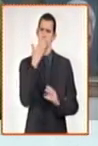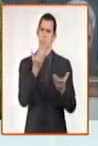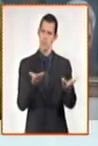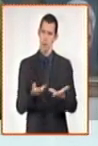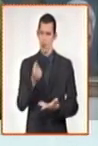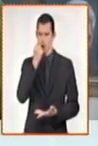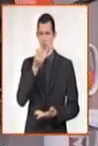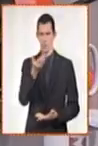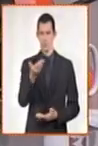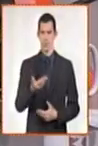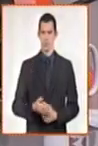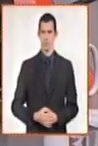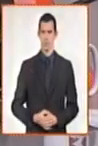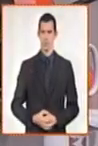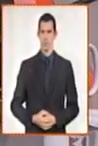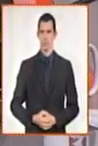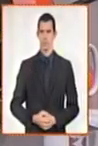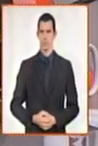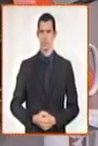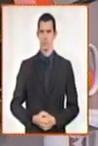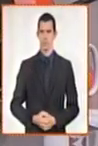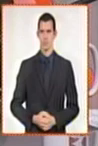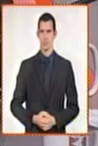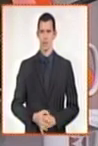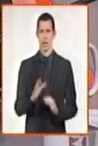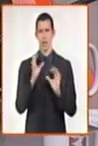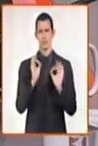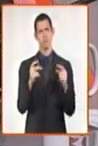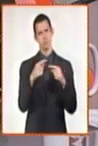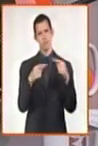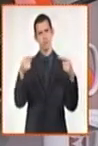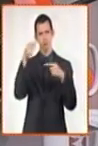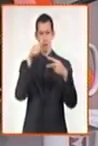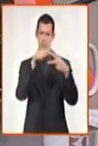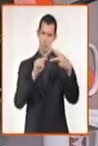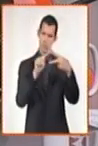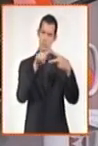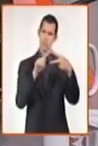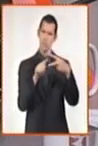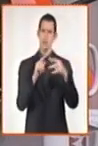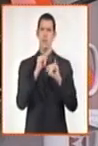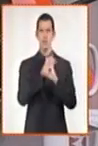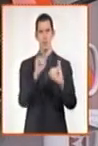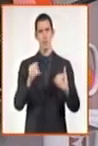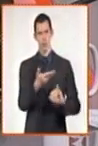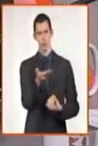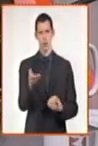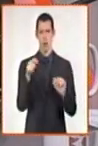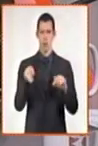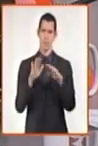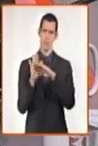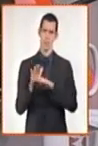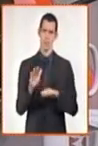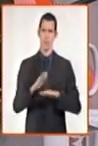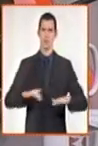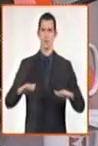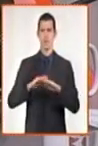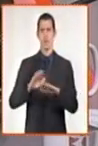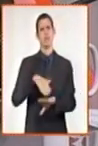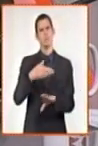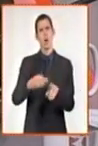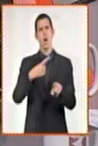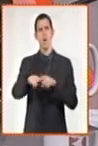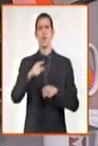bienvenida en nuestro espacio de la Mesa Redonda. Serán las informaciones principales de nuestro programa de hoy, aunque tendremos